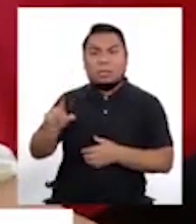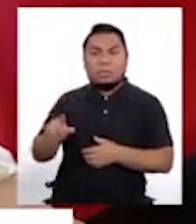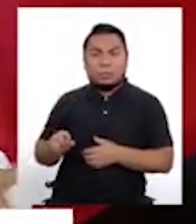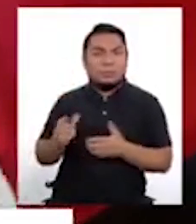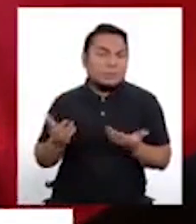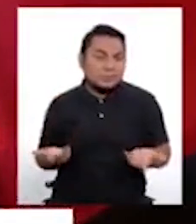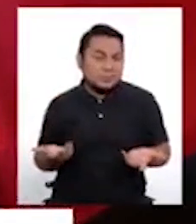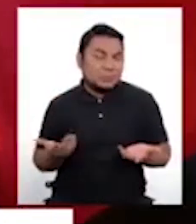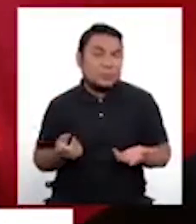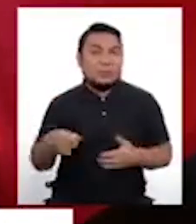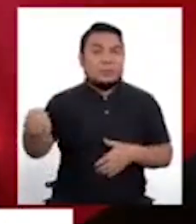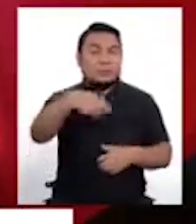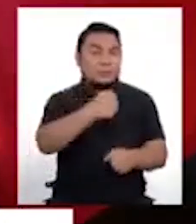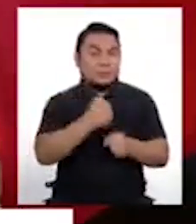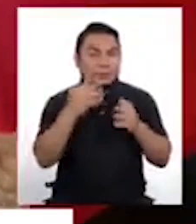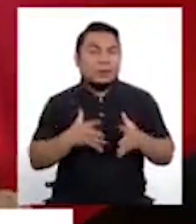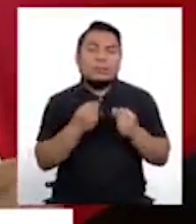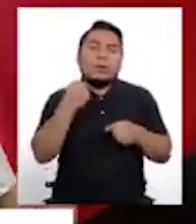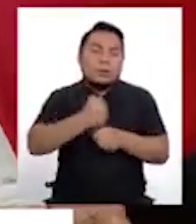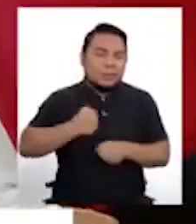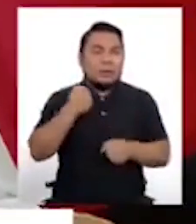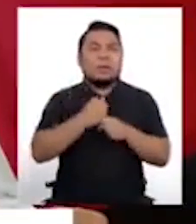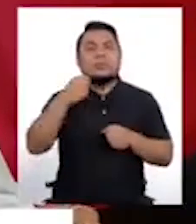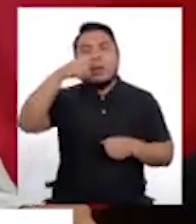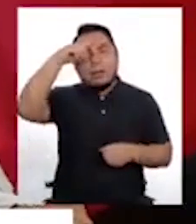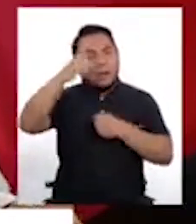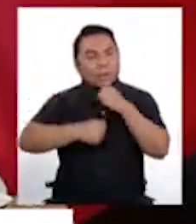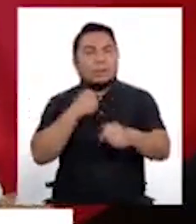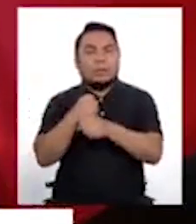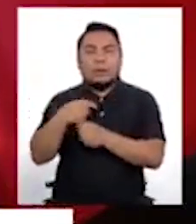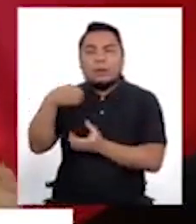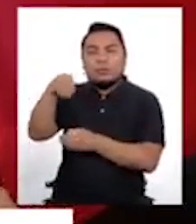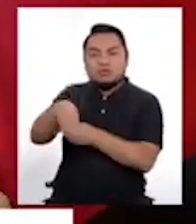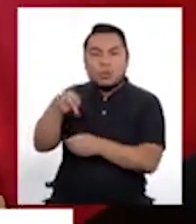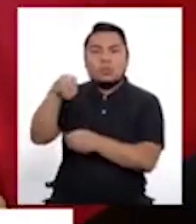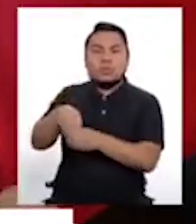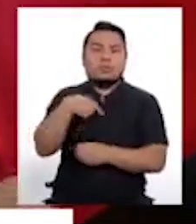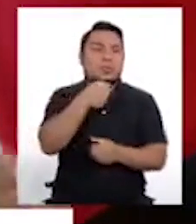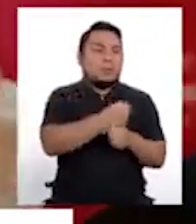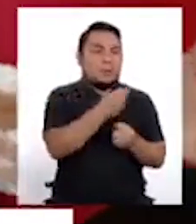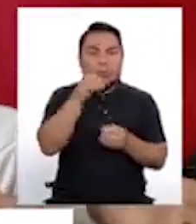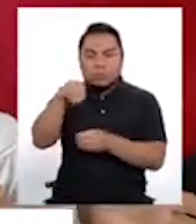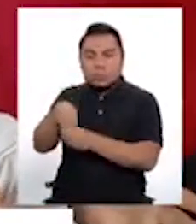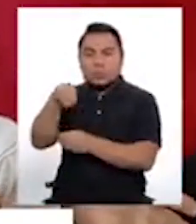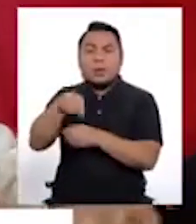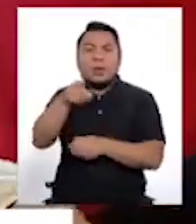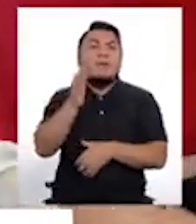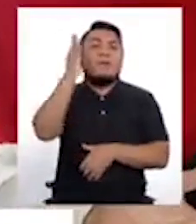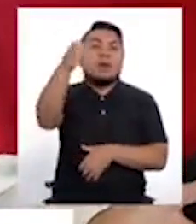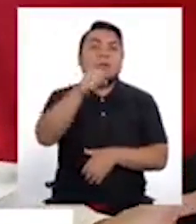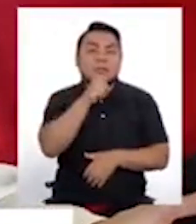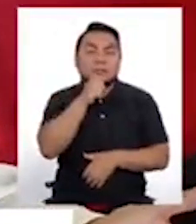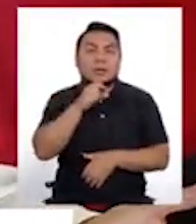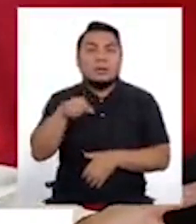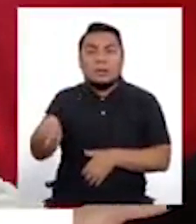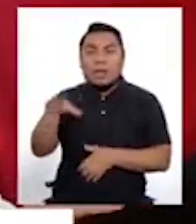finalmente, si un trabajador que con tanto esfuerzo fue aportando de su sueldo para su jubilación y después ya no le